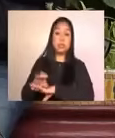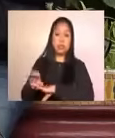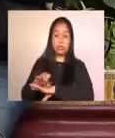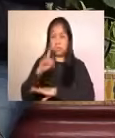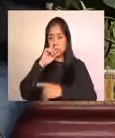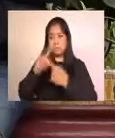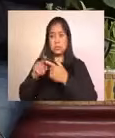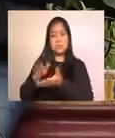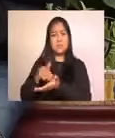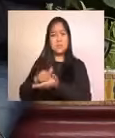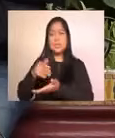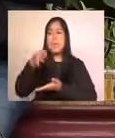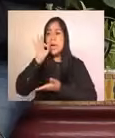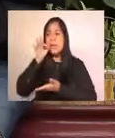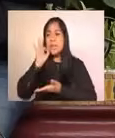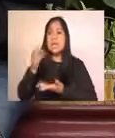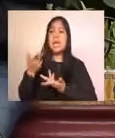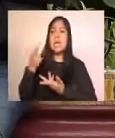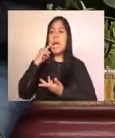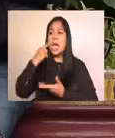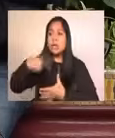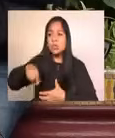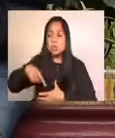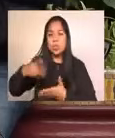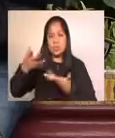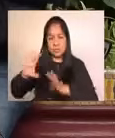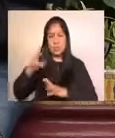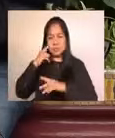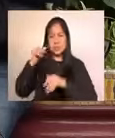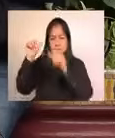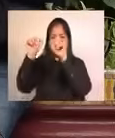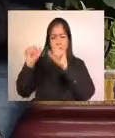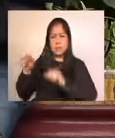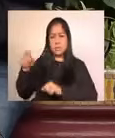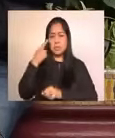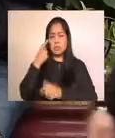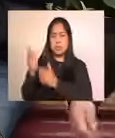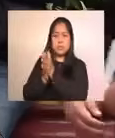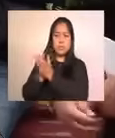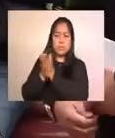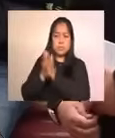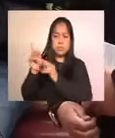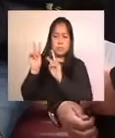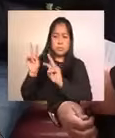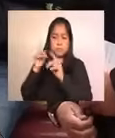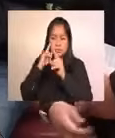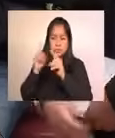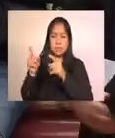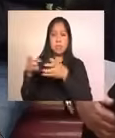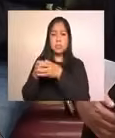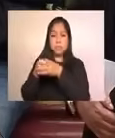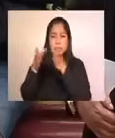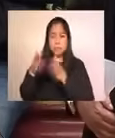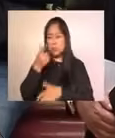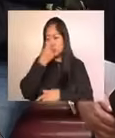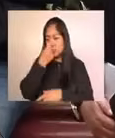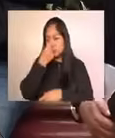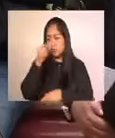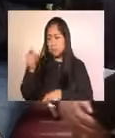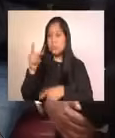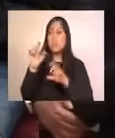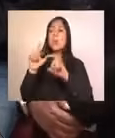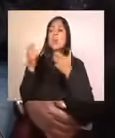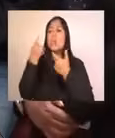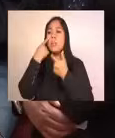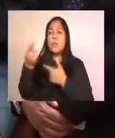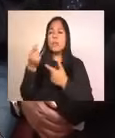venta de café y azúcar en algunas dependencias. ¿Ya analizaron, aprovechando que está el comisionado, cómo es el mecanismo para revisar si